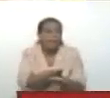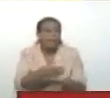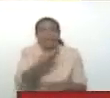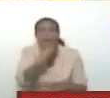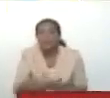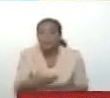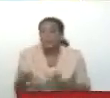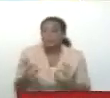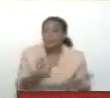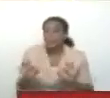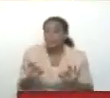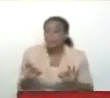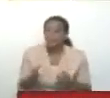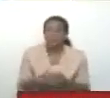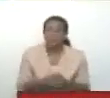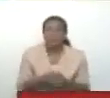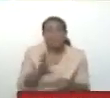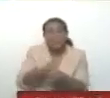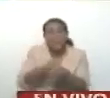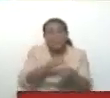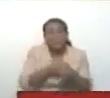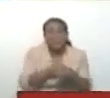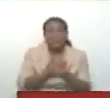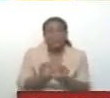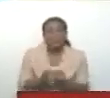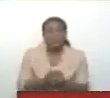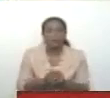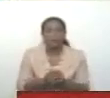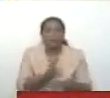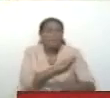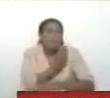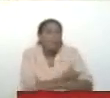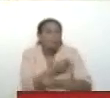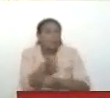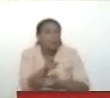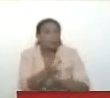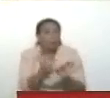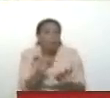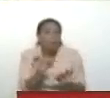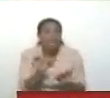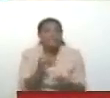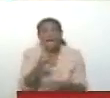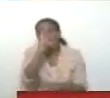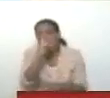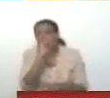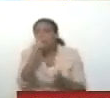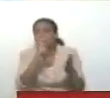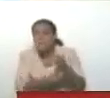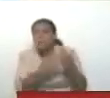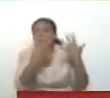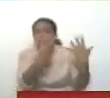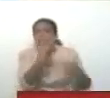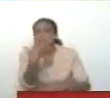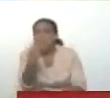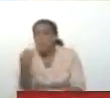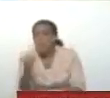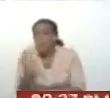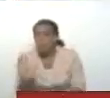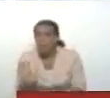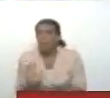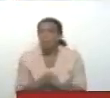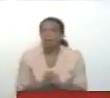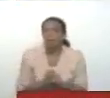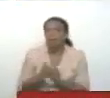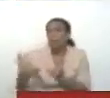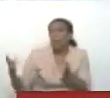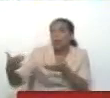aguinaldo y la parranda, ¿no? Digamos que es nuestro fuerte, porque con eso ya hicimos, en los 50. En el año 50. En los 60 empiezan